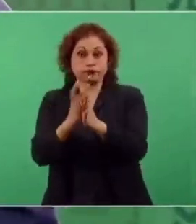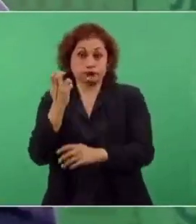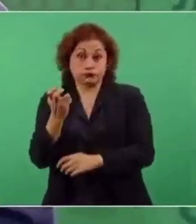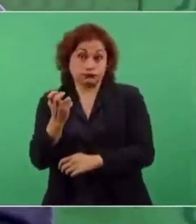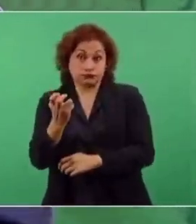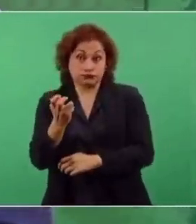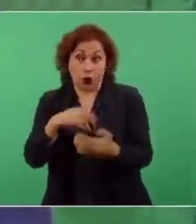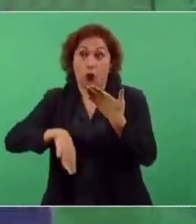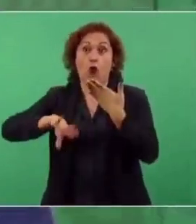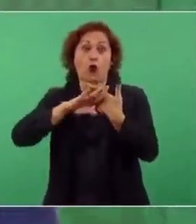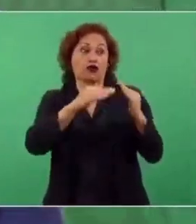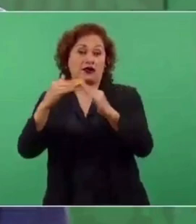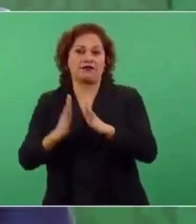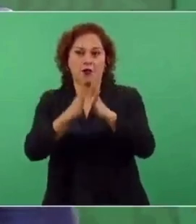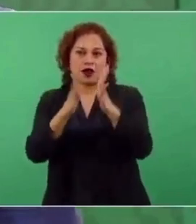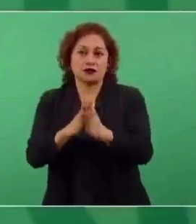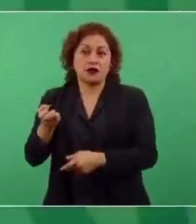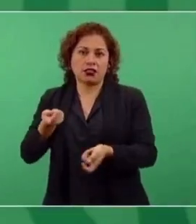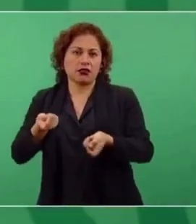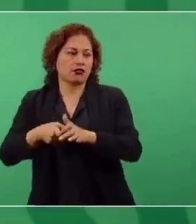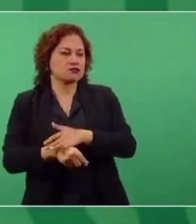Es juego sucio.